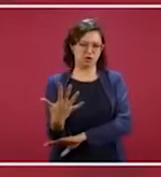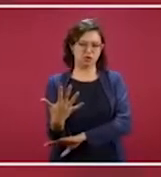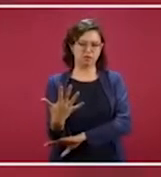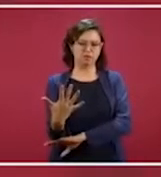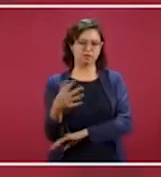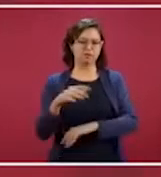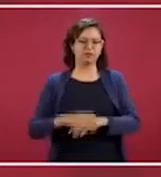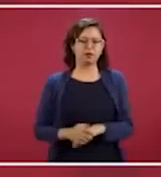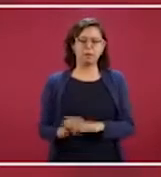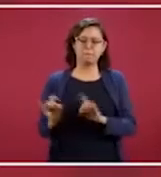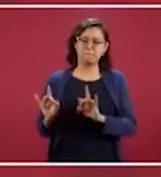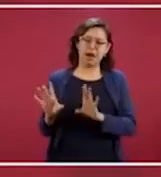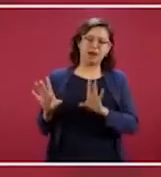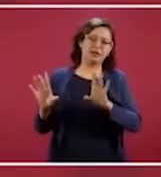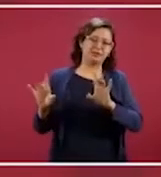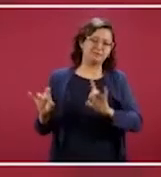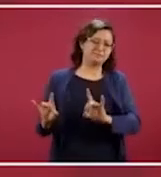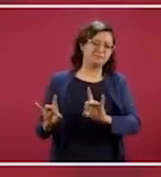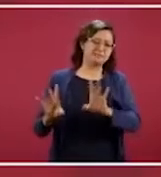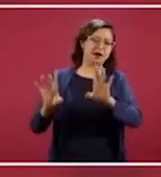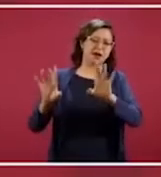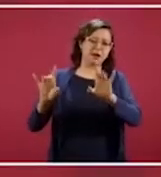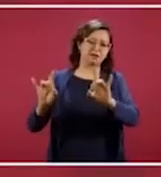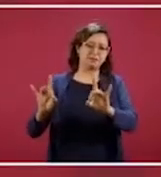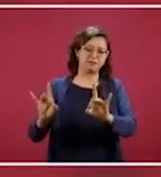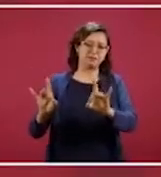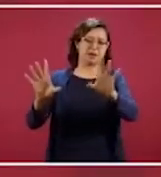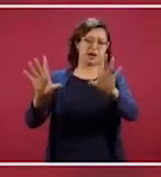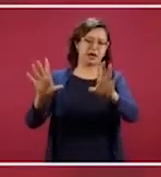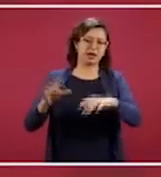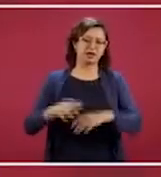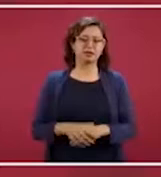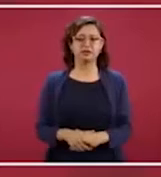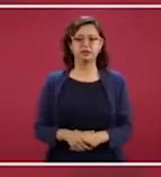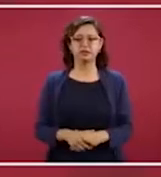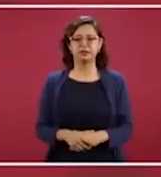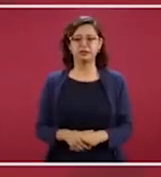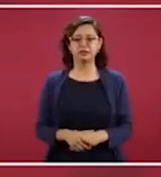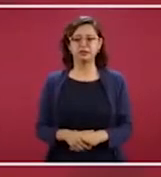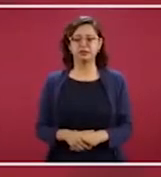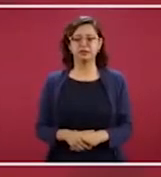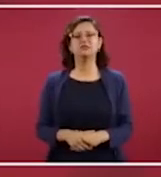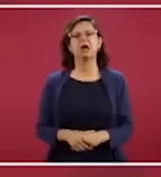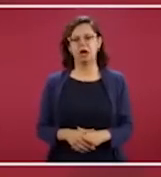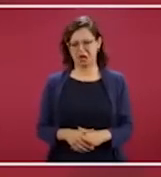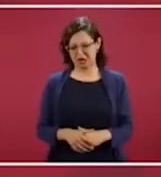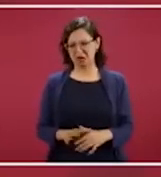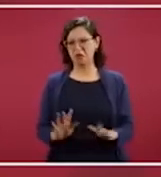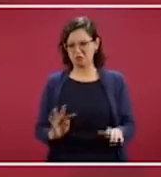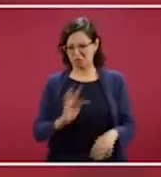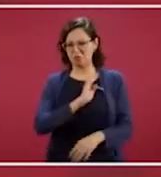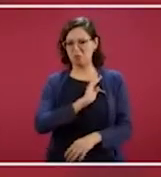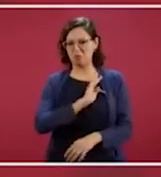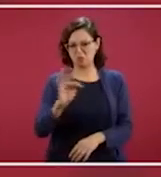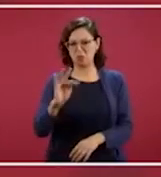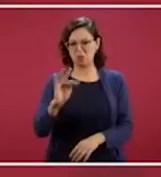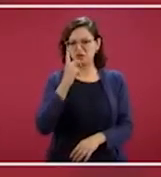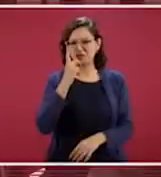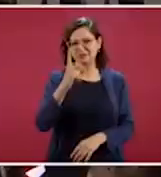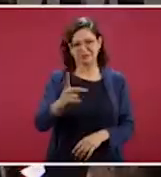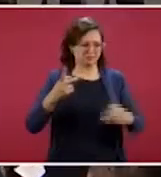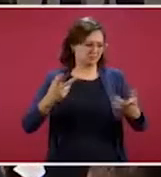temas así este ahora lo digo porque son de dominio